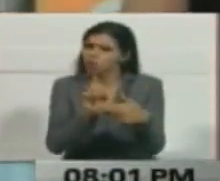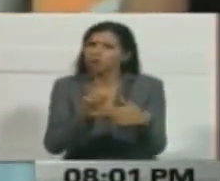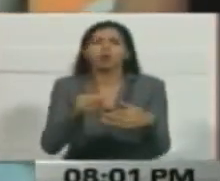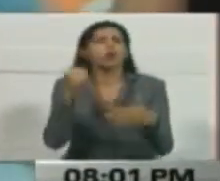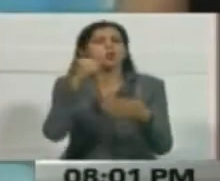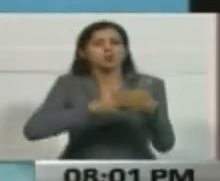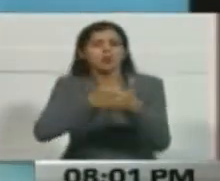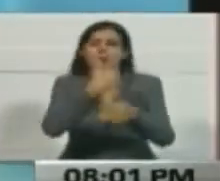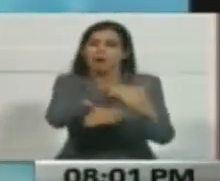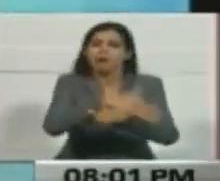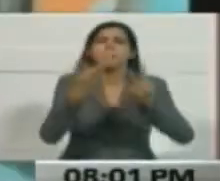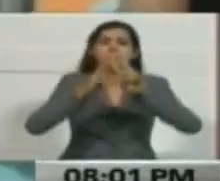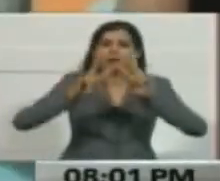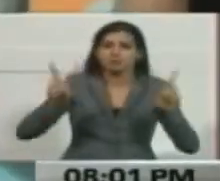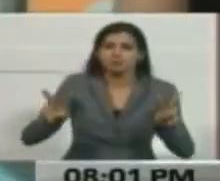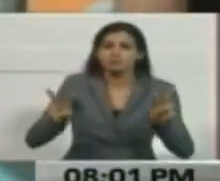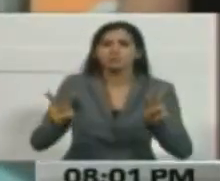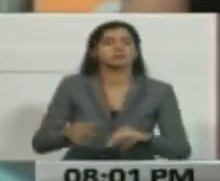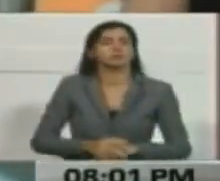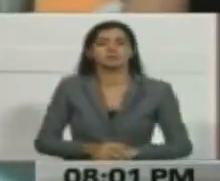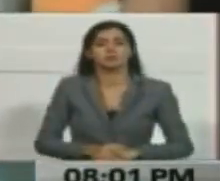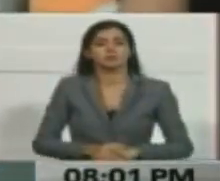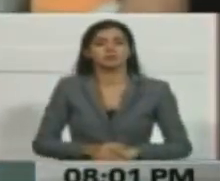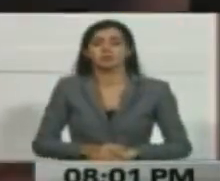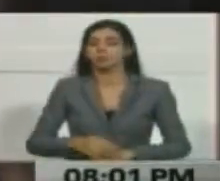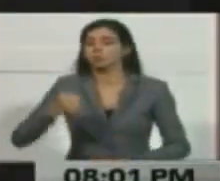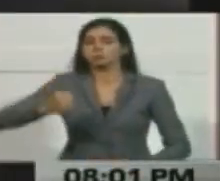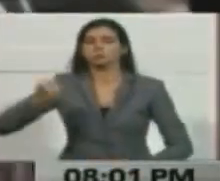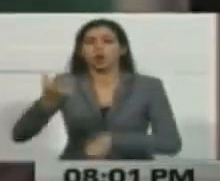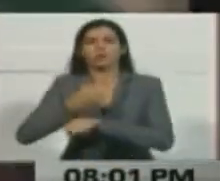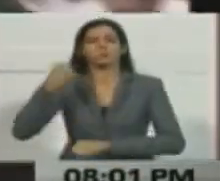hiciera insoportable al gobierno mantenerse por la fuerza en el poder.